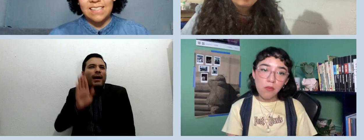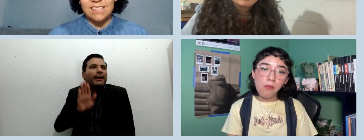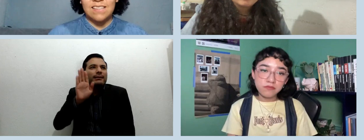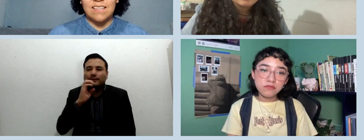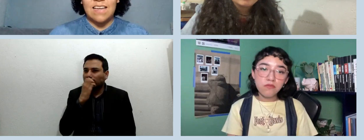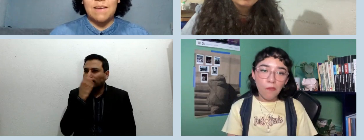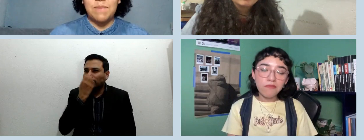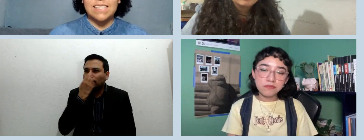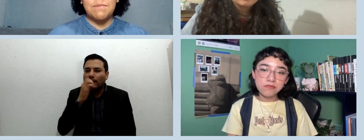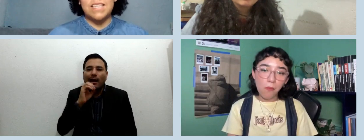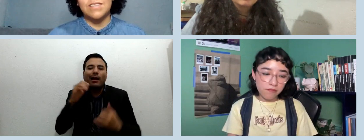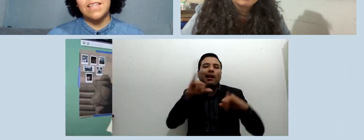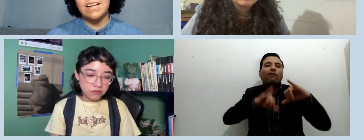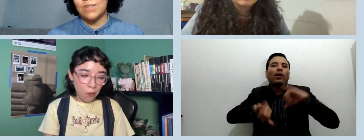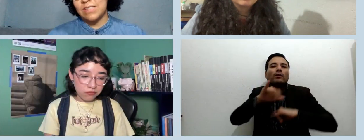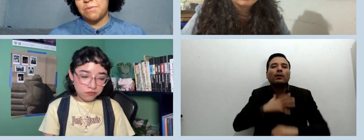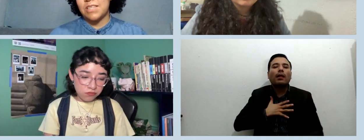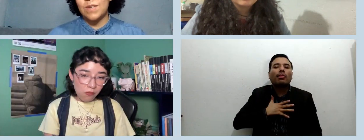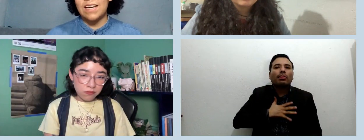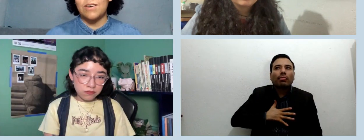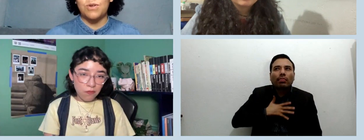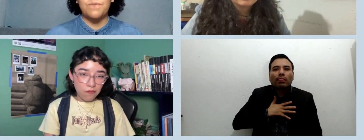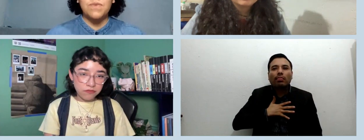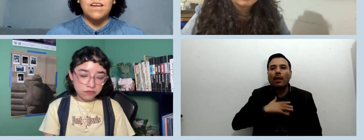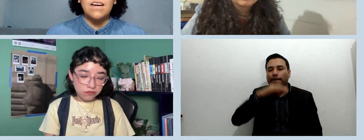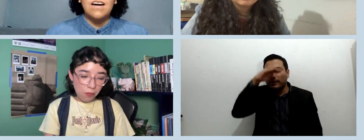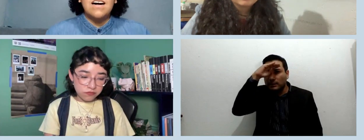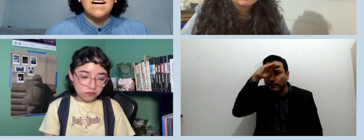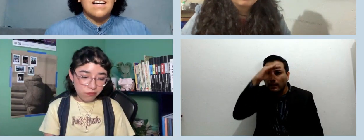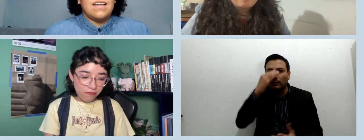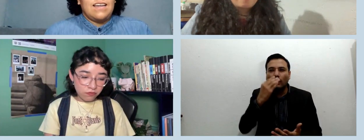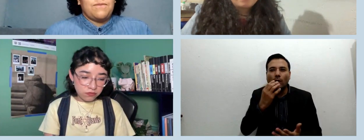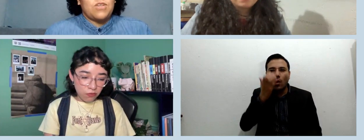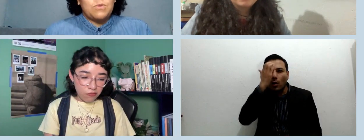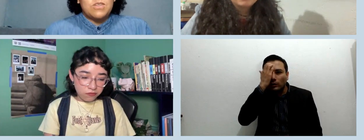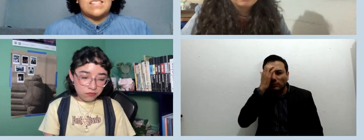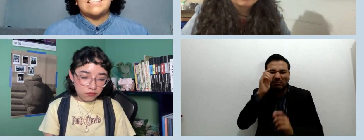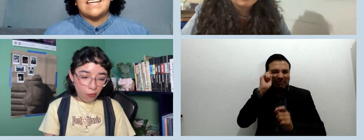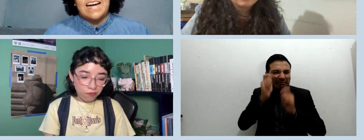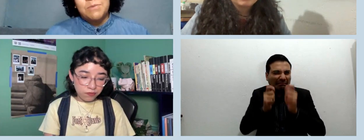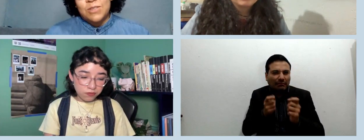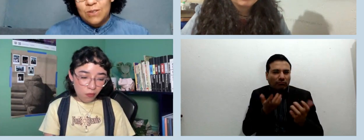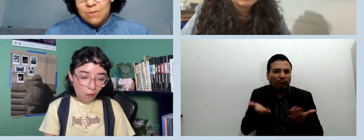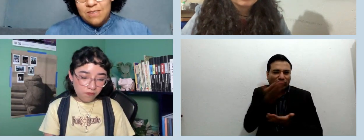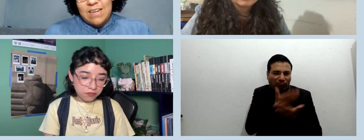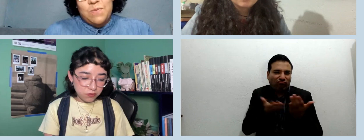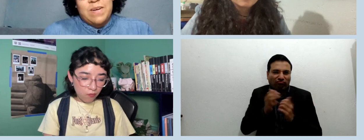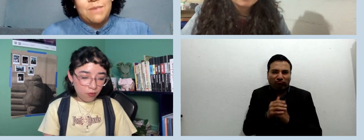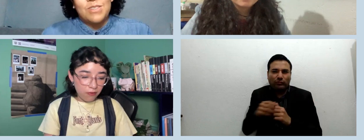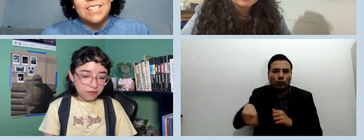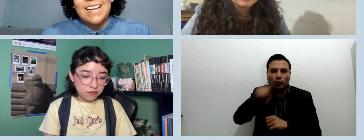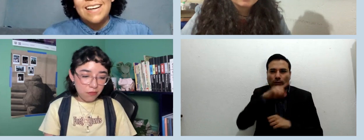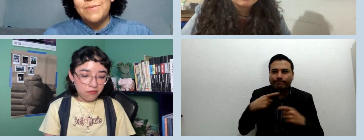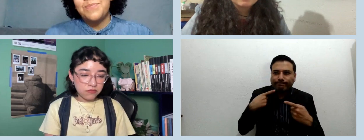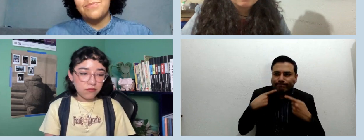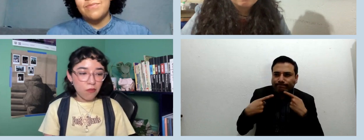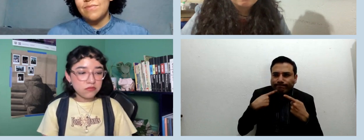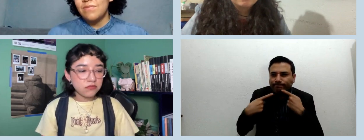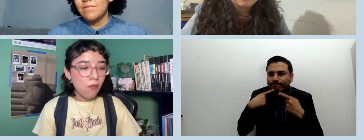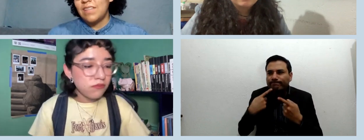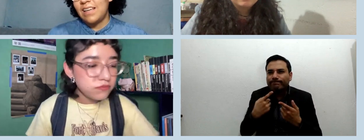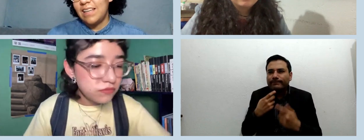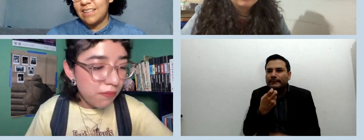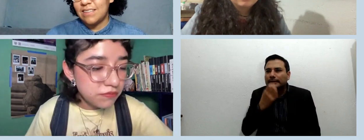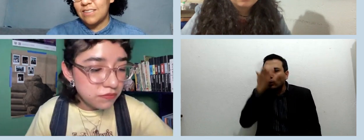prácticas del pensamiento y del conocimiento y de Cómo eh cómo nos acercamos o cómo nos acompañamos de